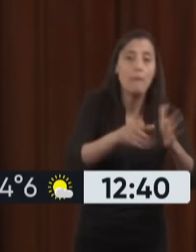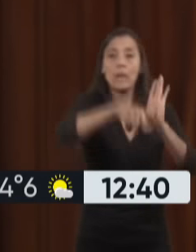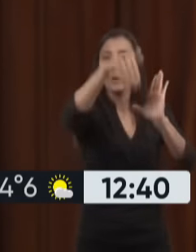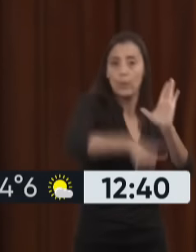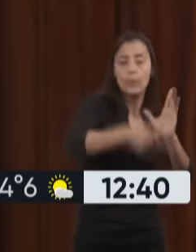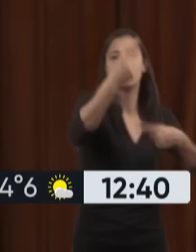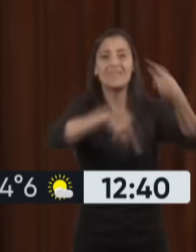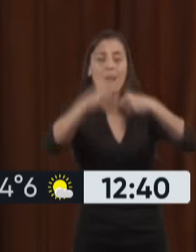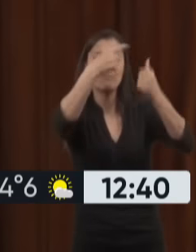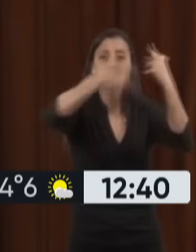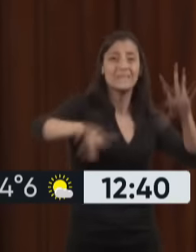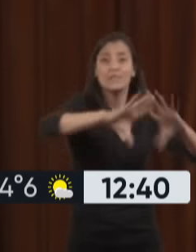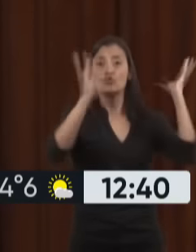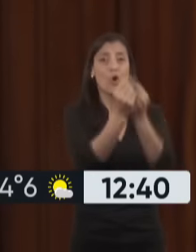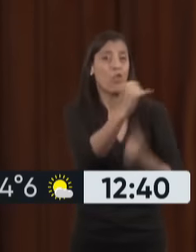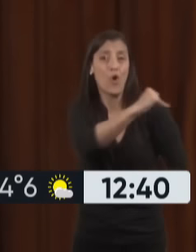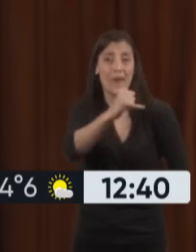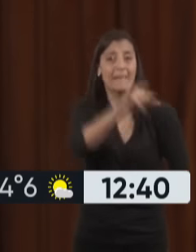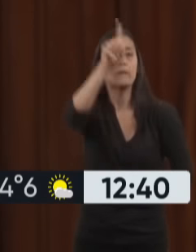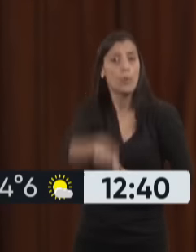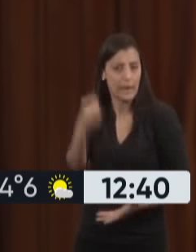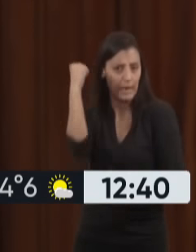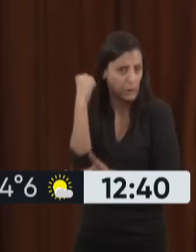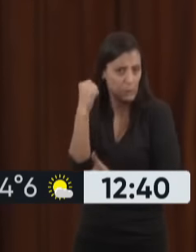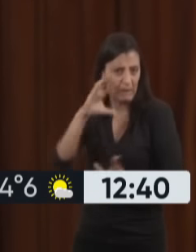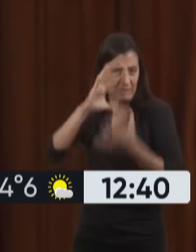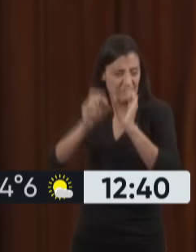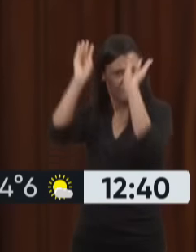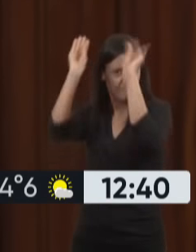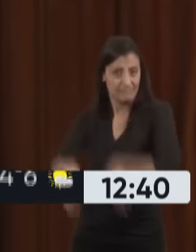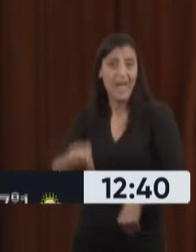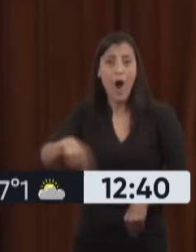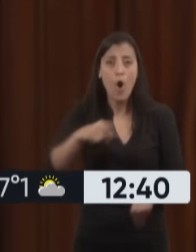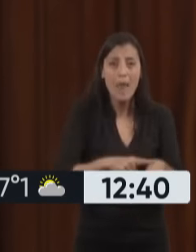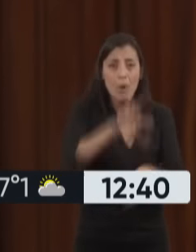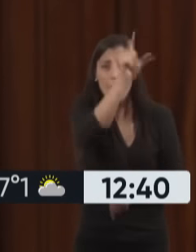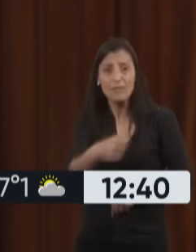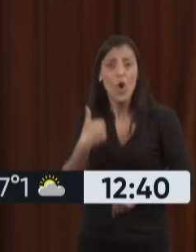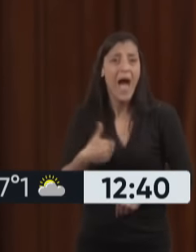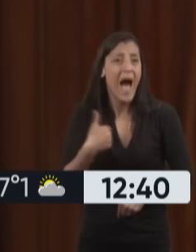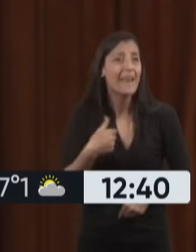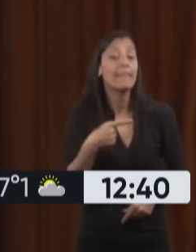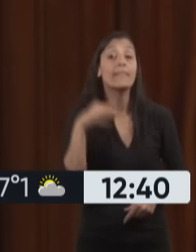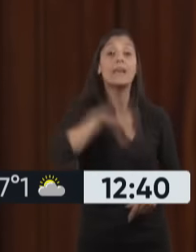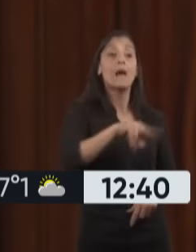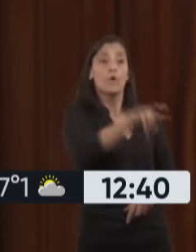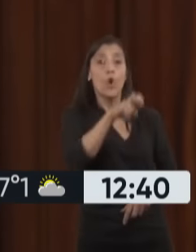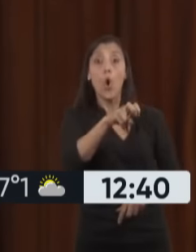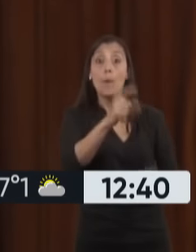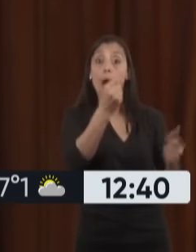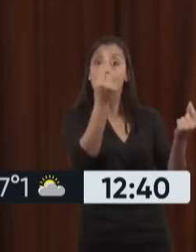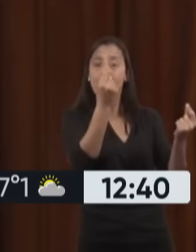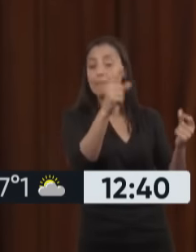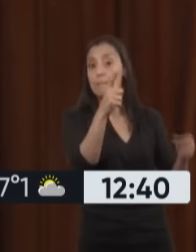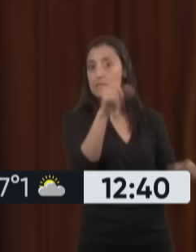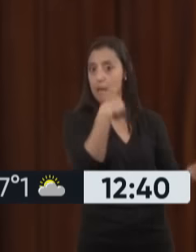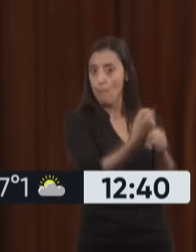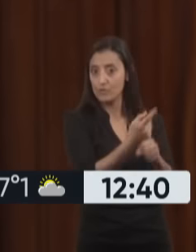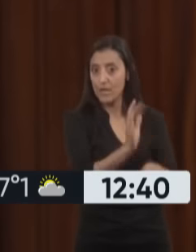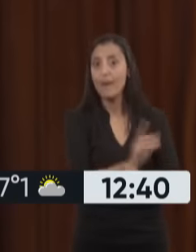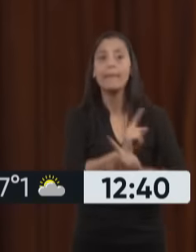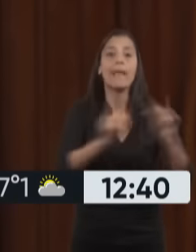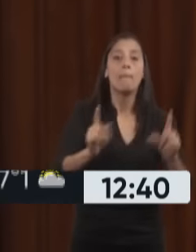sinfín de procedimientos que entorpecen la actividad económica en un país donde ganar dinero ya es una tarea imposible. Ni que hablar de